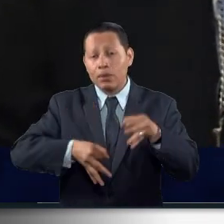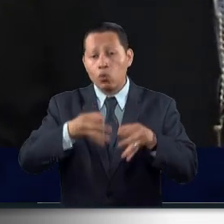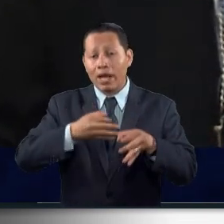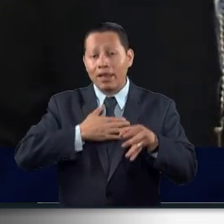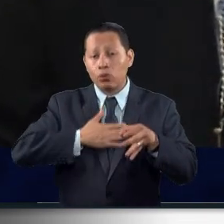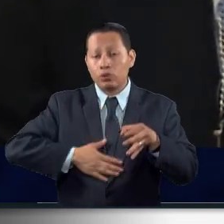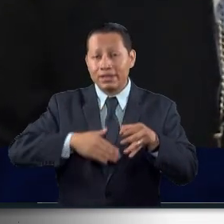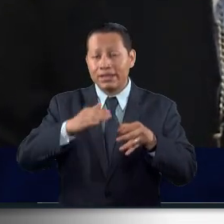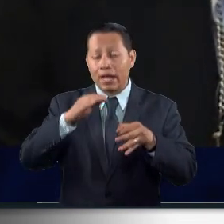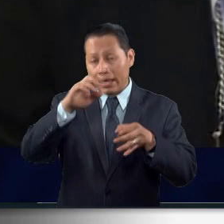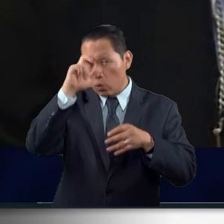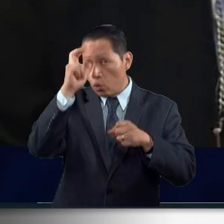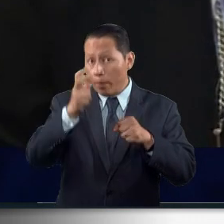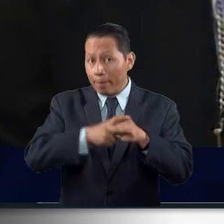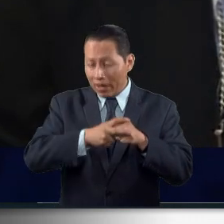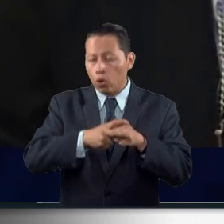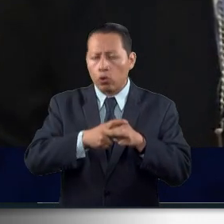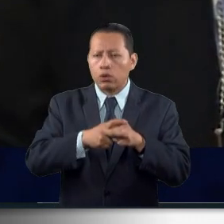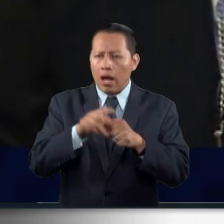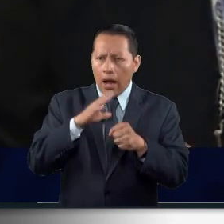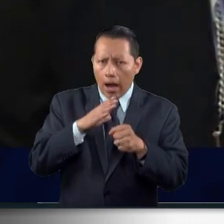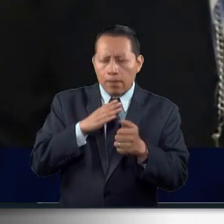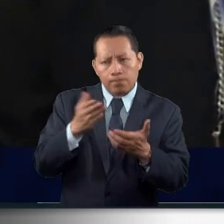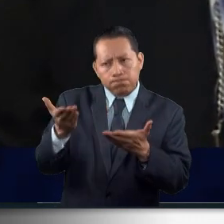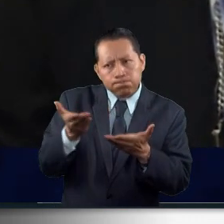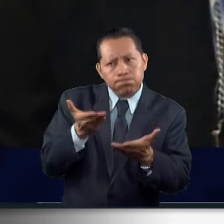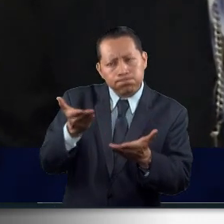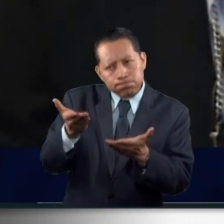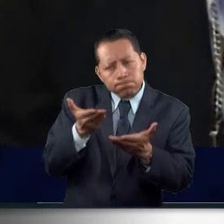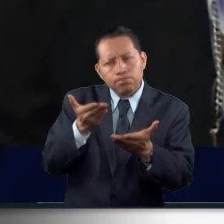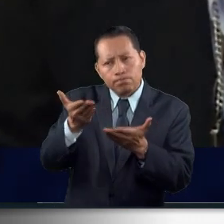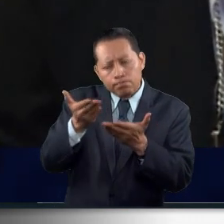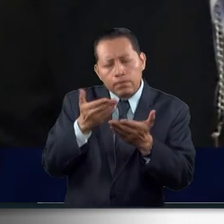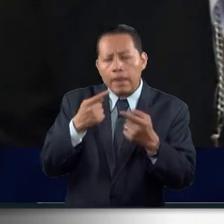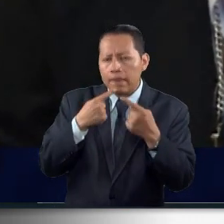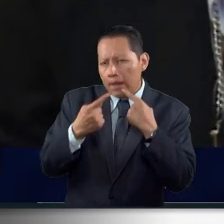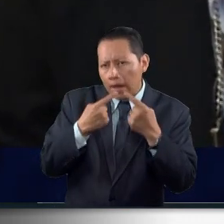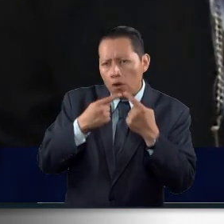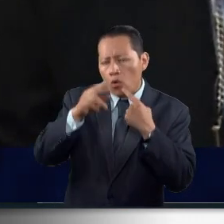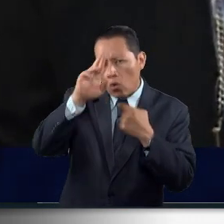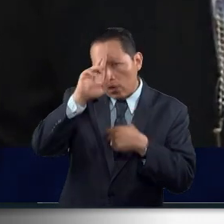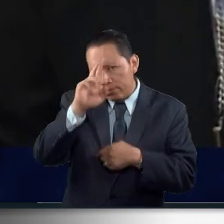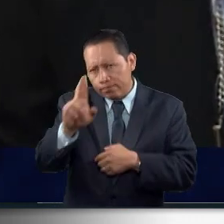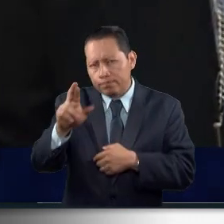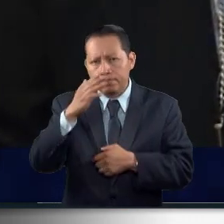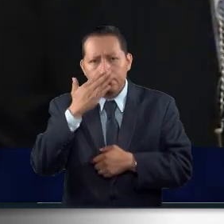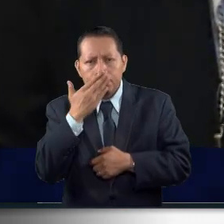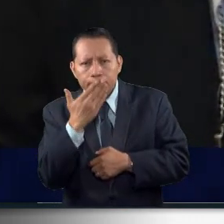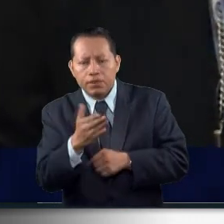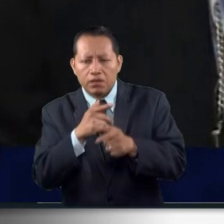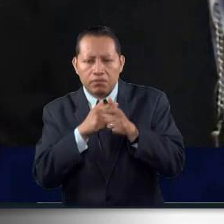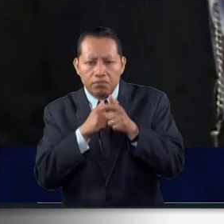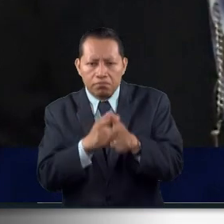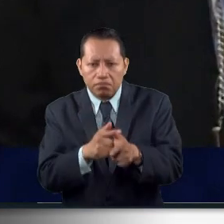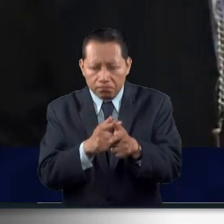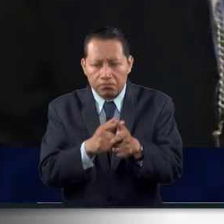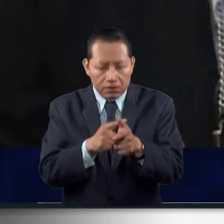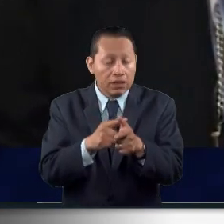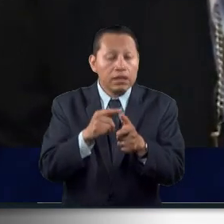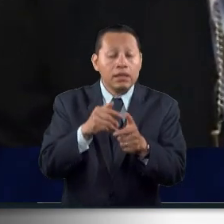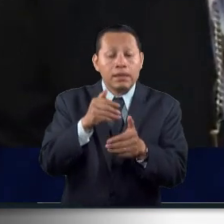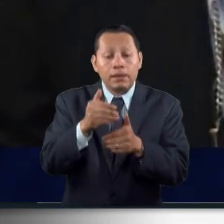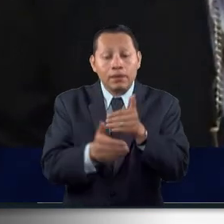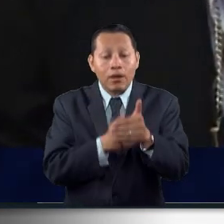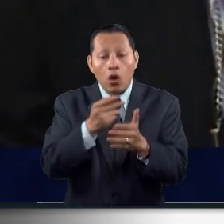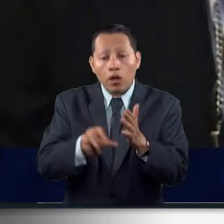Europeo para conocer sus puntos de vista en un diálogo respetuoso, permanente y volver nuevamente a